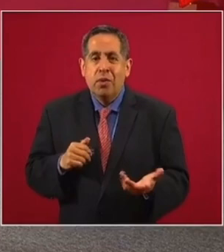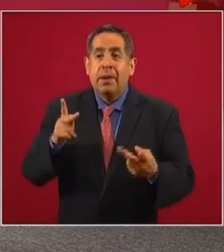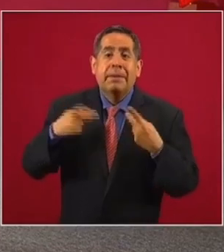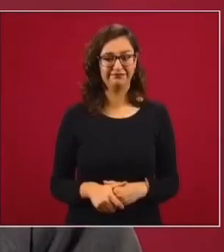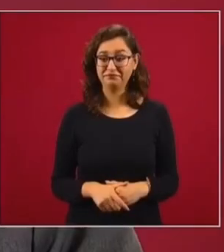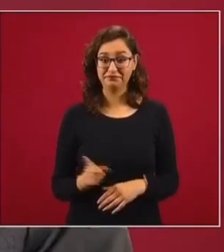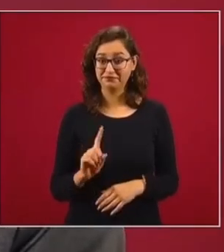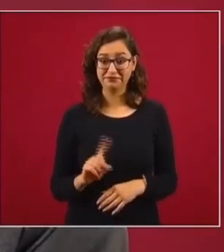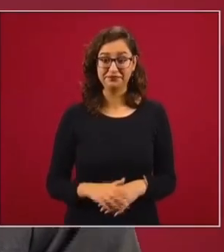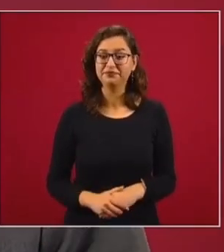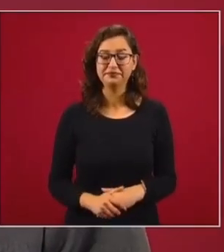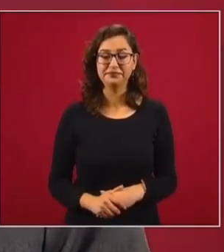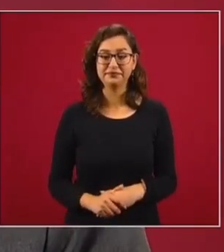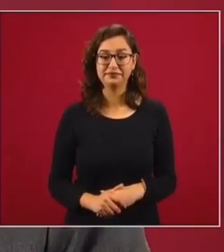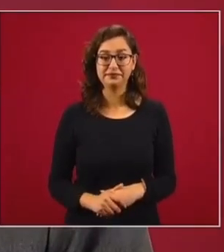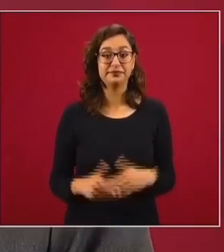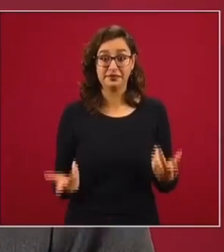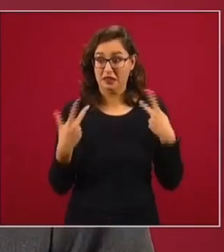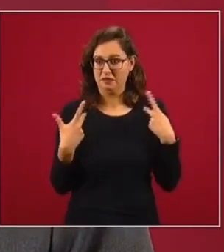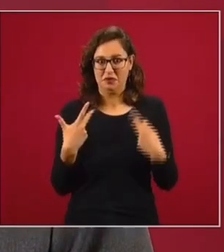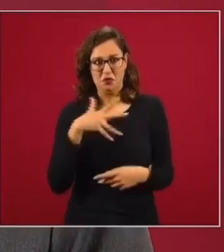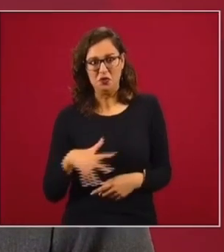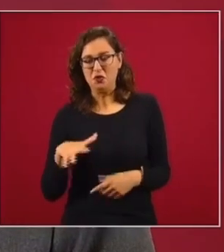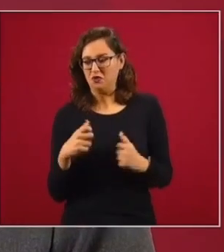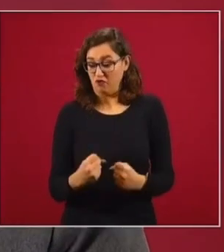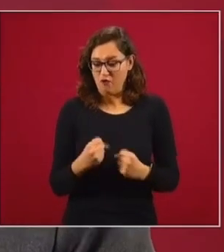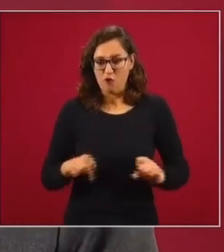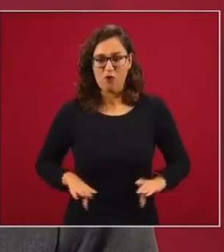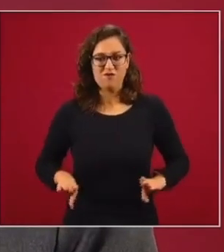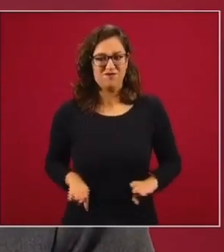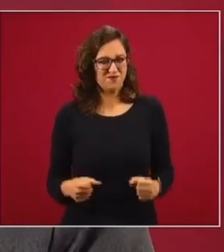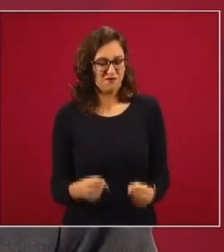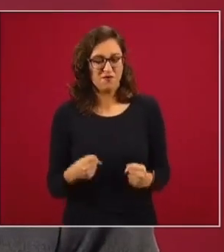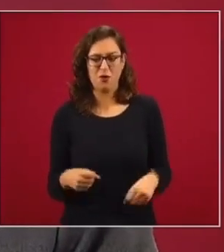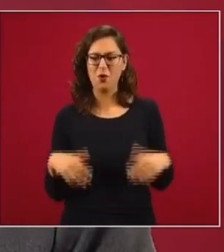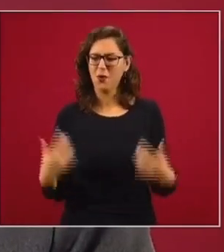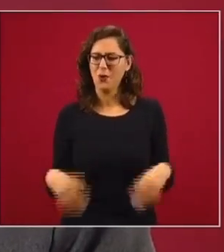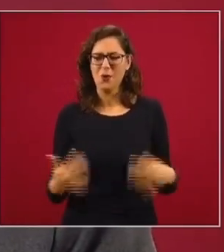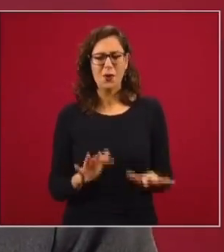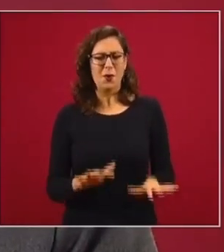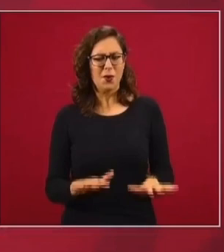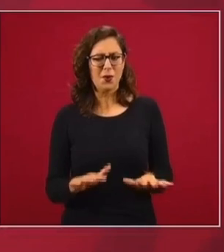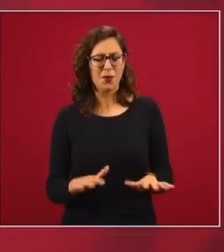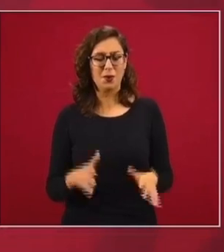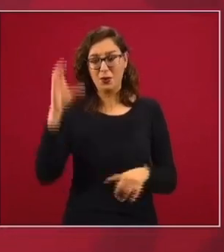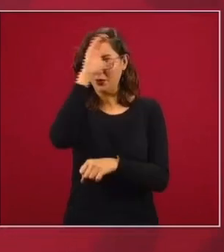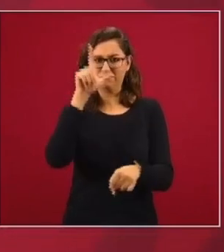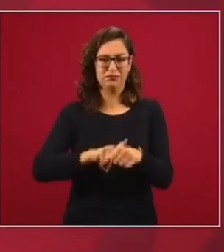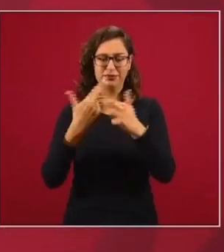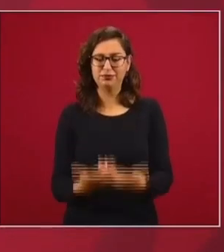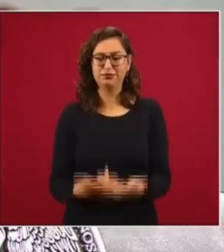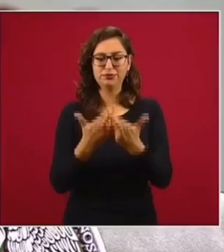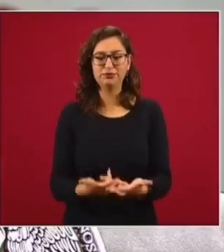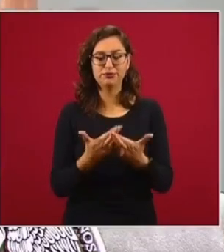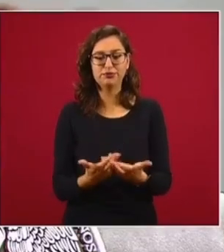nuevas generaciones. Entonces, con la fortaleza que tenemos en nuestro pueblo, que es excepcional, por sus culturas,